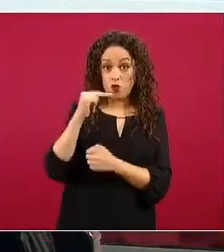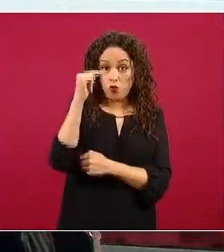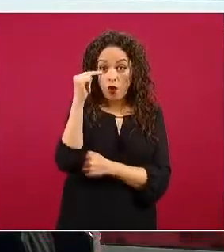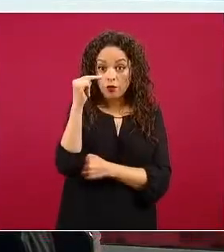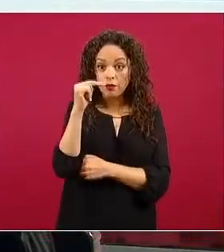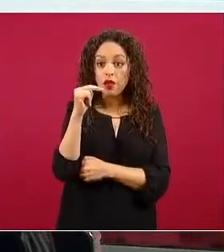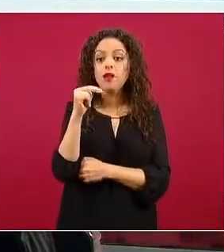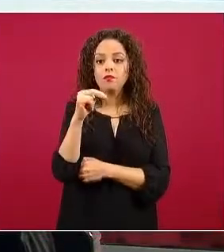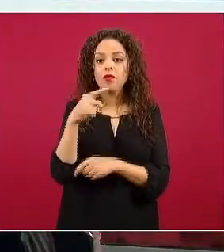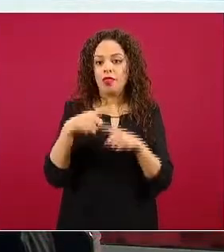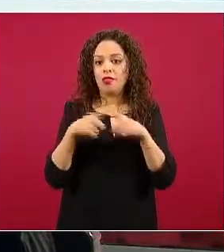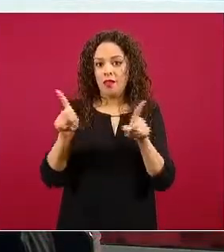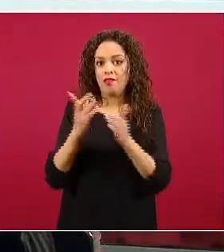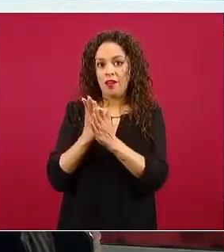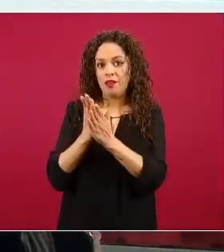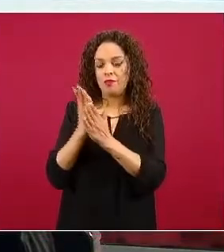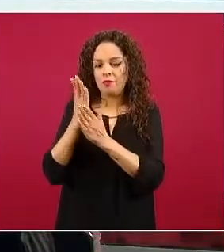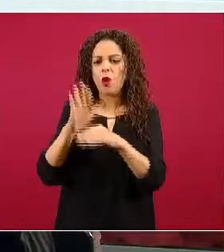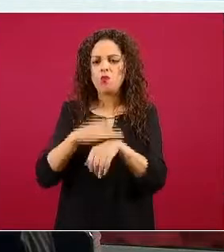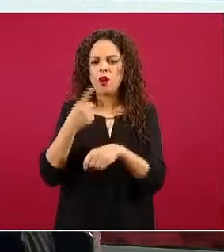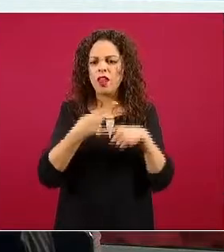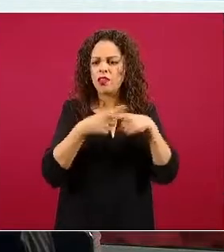En cómo se ha ido